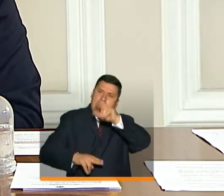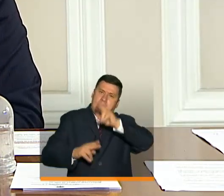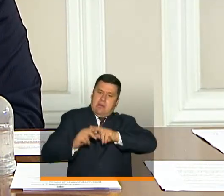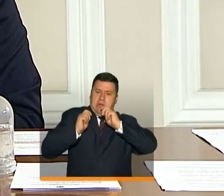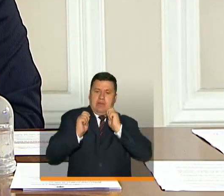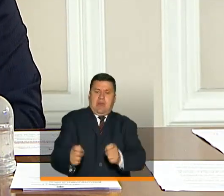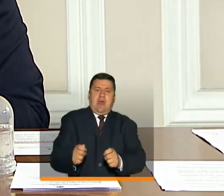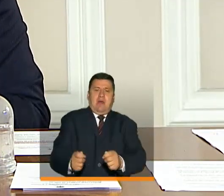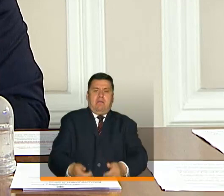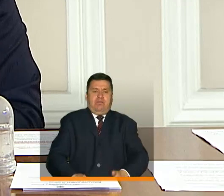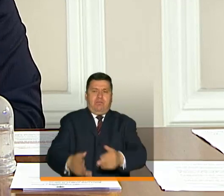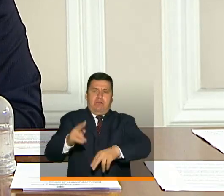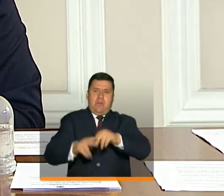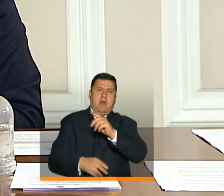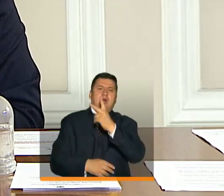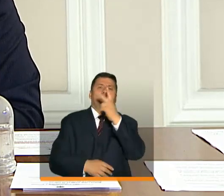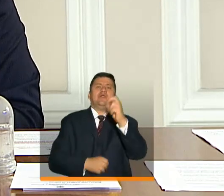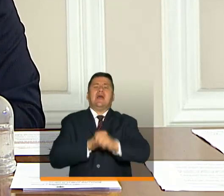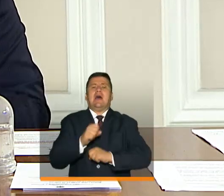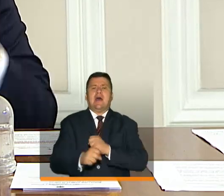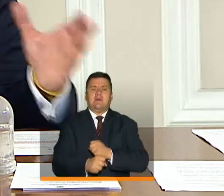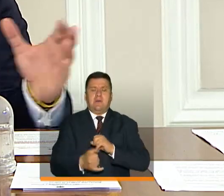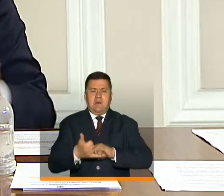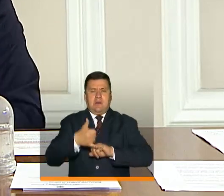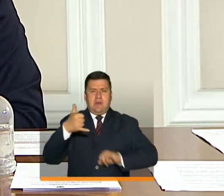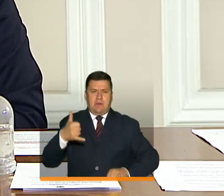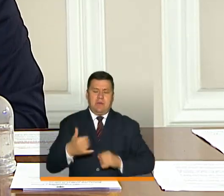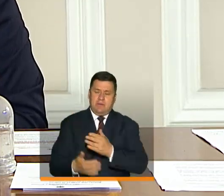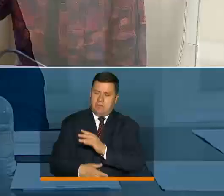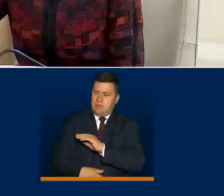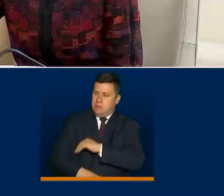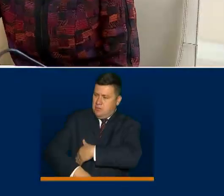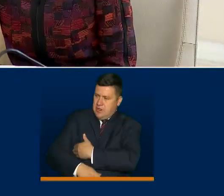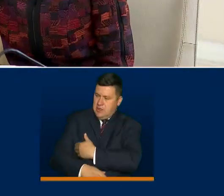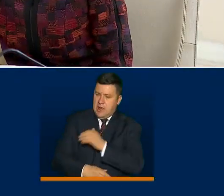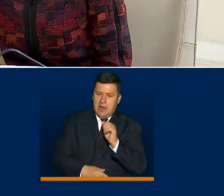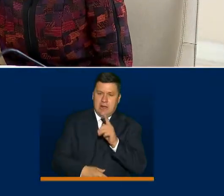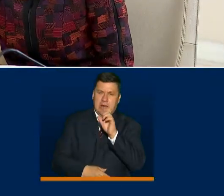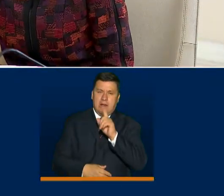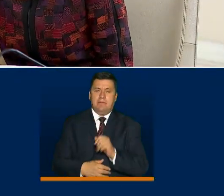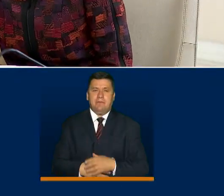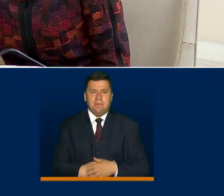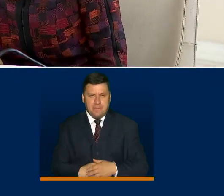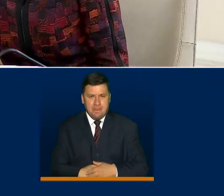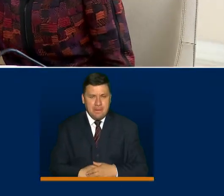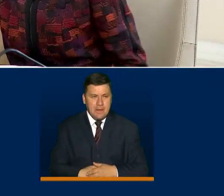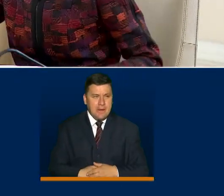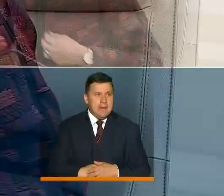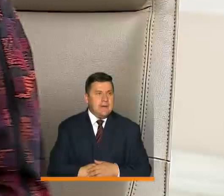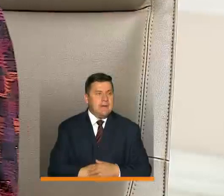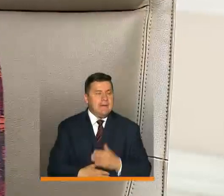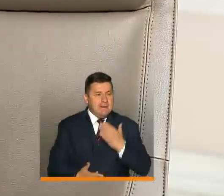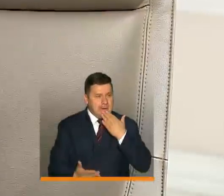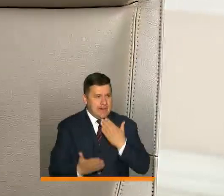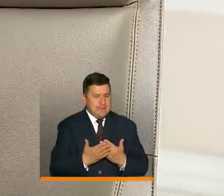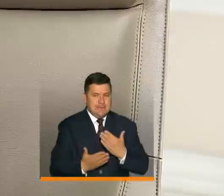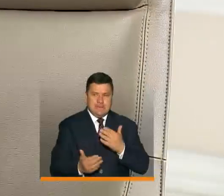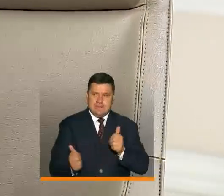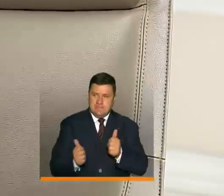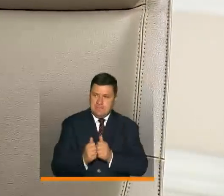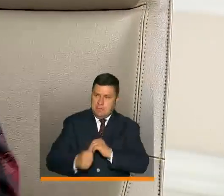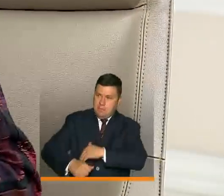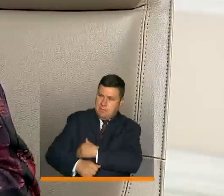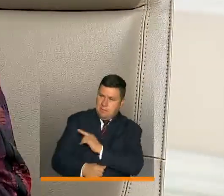legado de la celebración de los 200 años de nuestra independencia. La escuchamos, ministra Ángel. Así es, señor presidente, señora vicepresidente, colegas